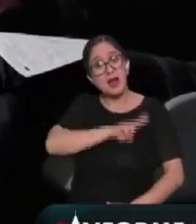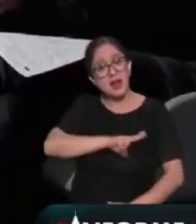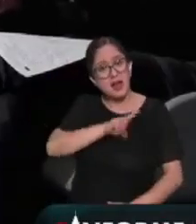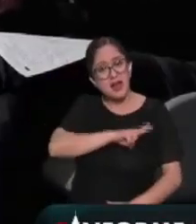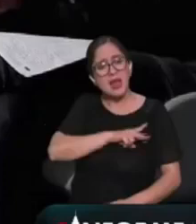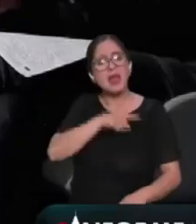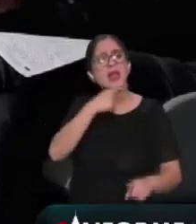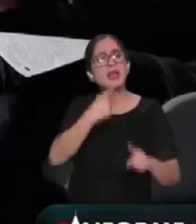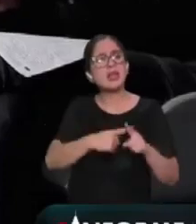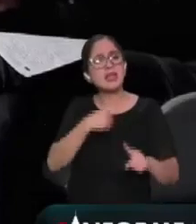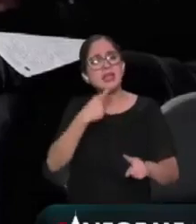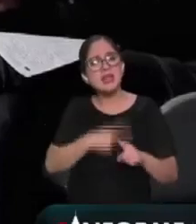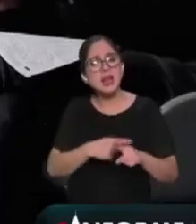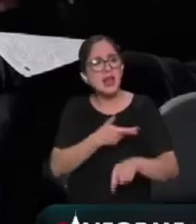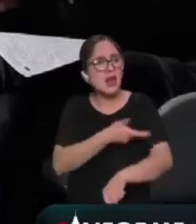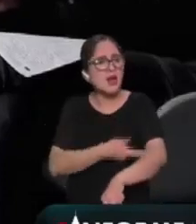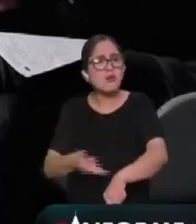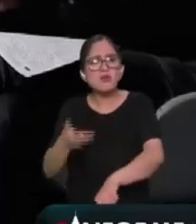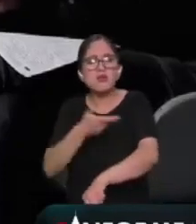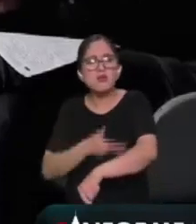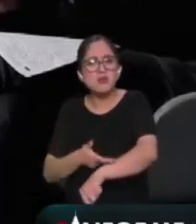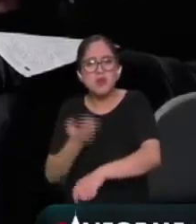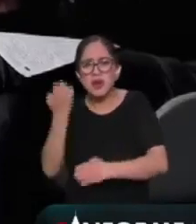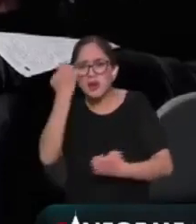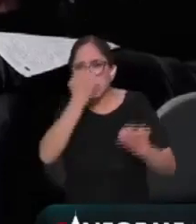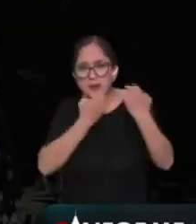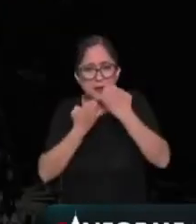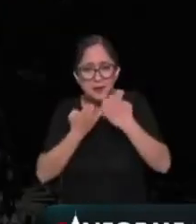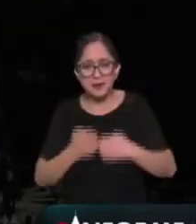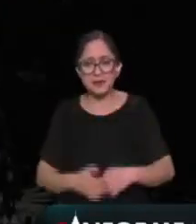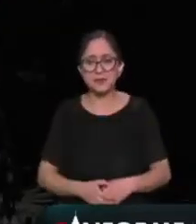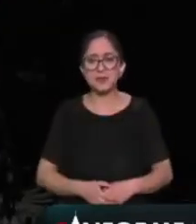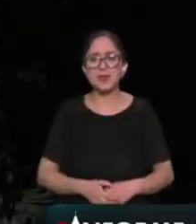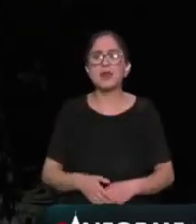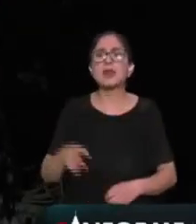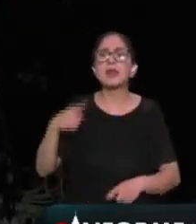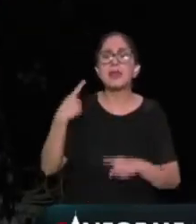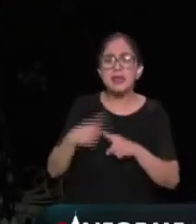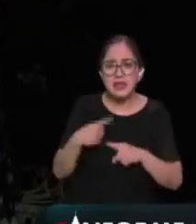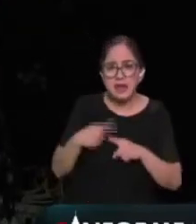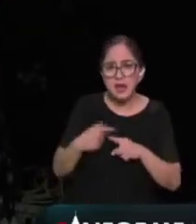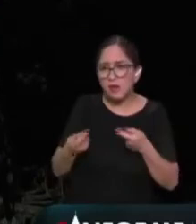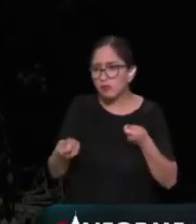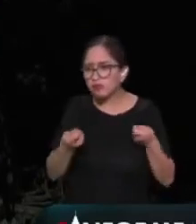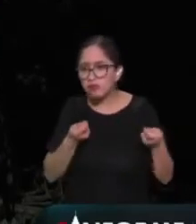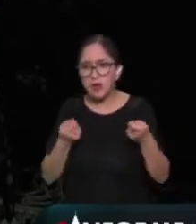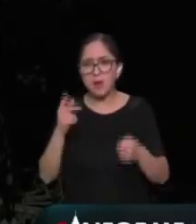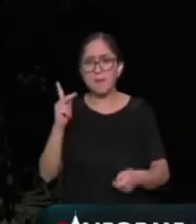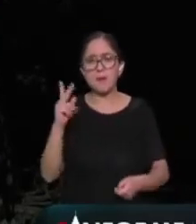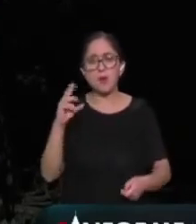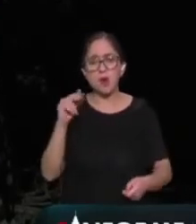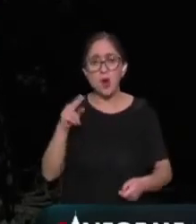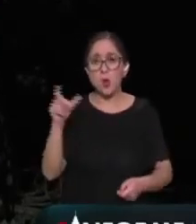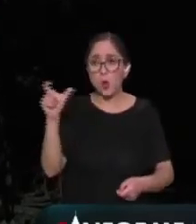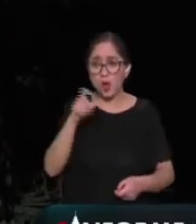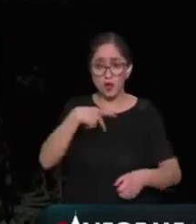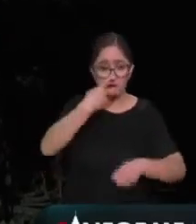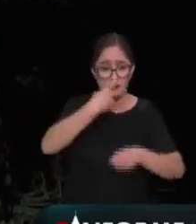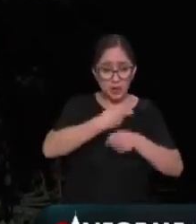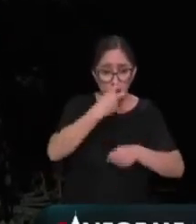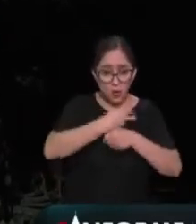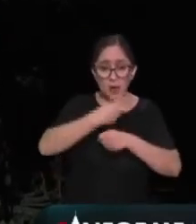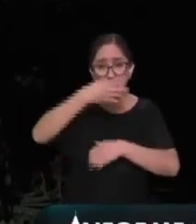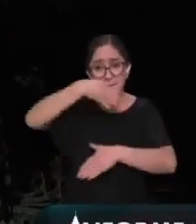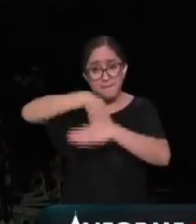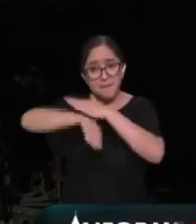esa diligencia o a razón de qué se realiza esta segunda diligencia? Todo lo estaba controlando la Procuraduría. ¿Y qué supuestamente encuentran en esta segunda diligencia? En la